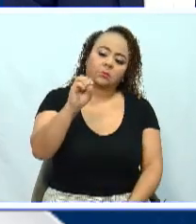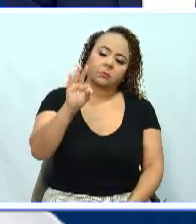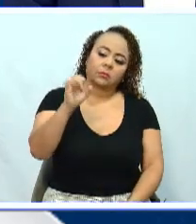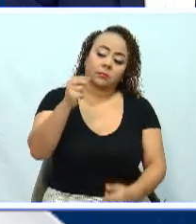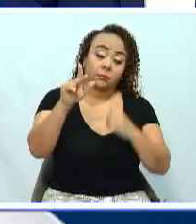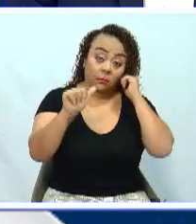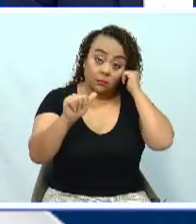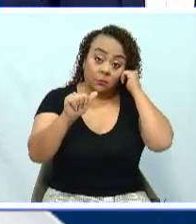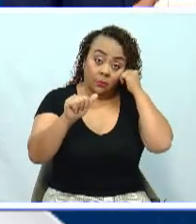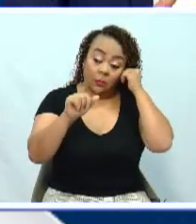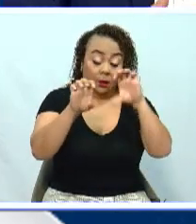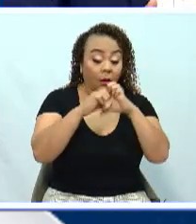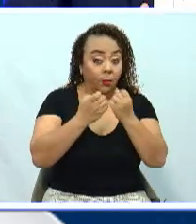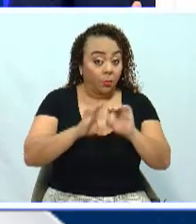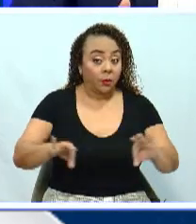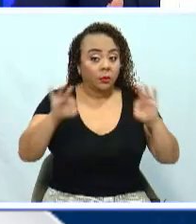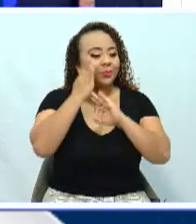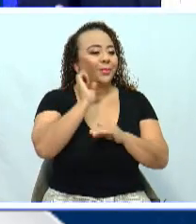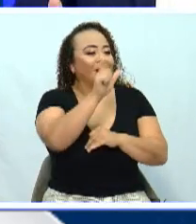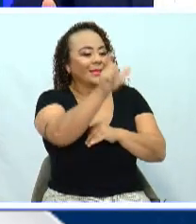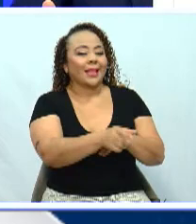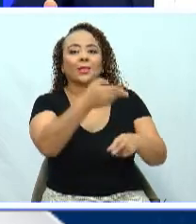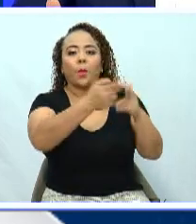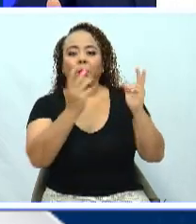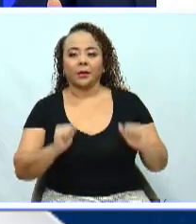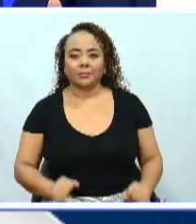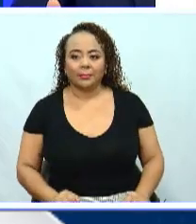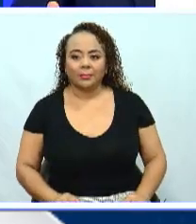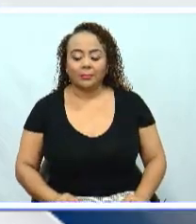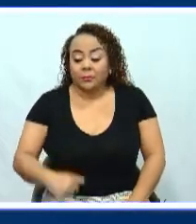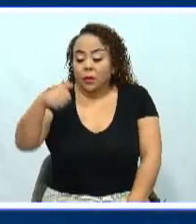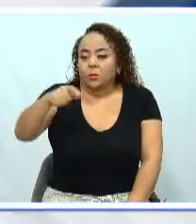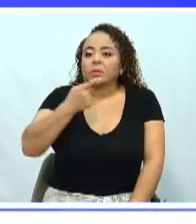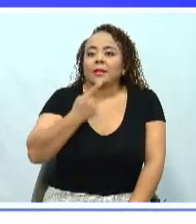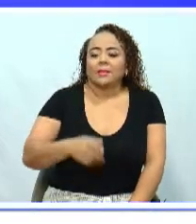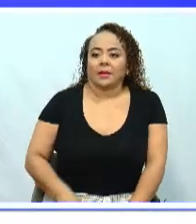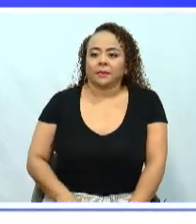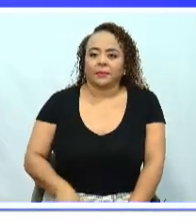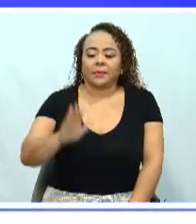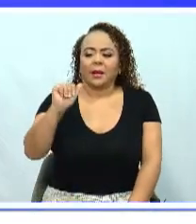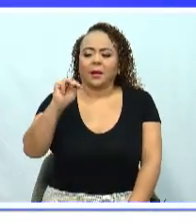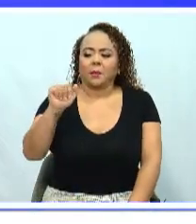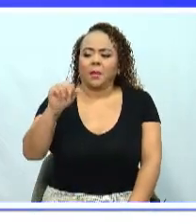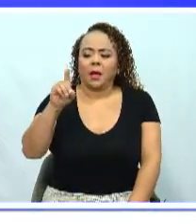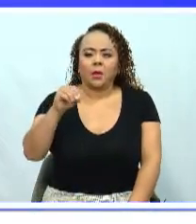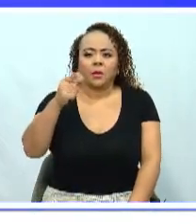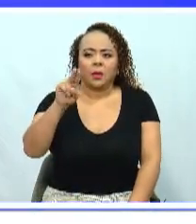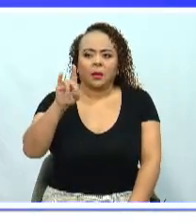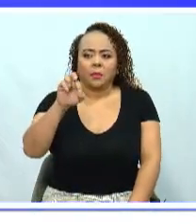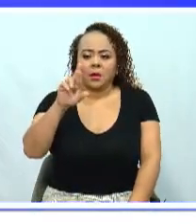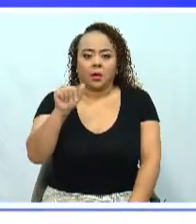es un equipo muy importante Claro porque es el nombre por el nombre o sea hoy usted dice Amado Guevara viene a tal equipo